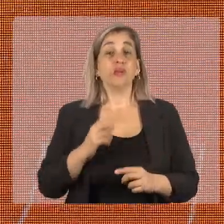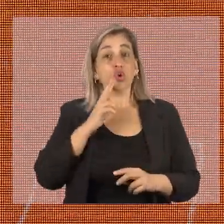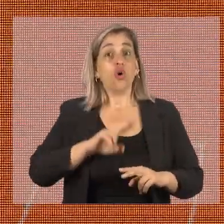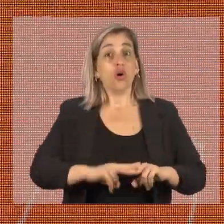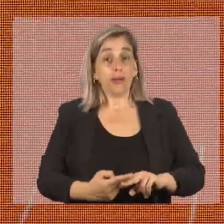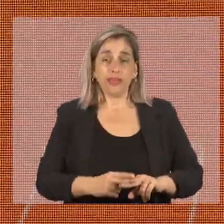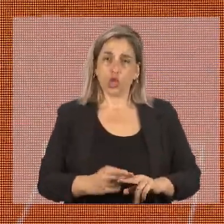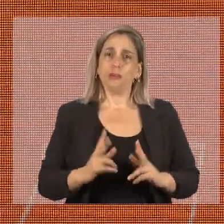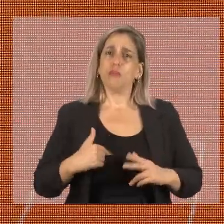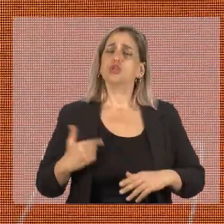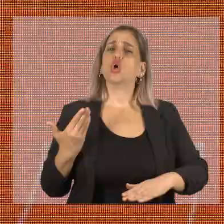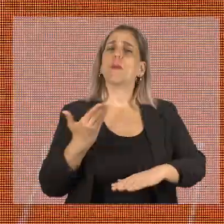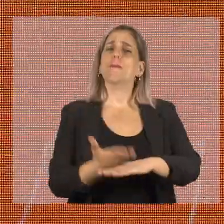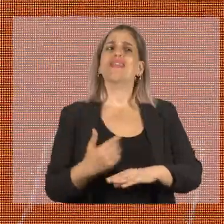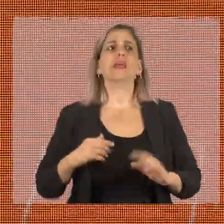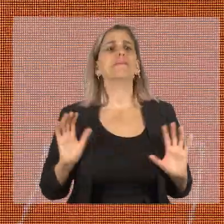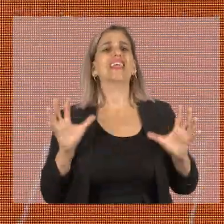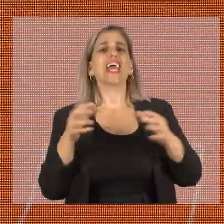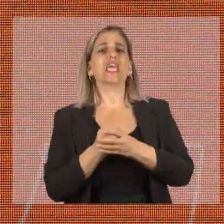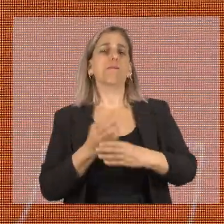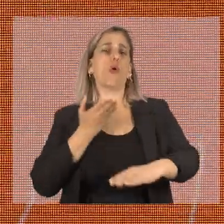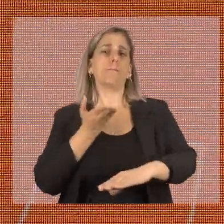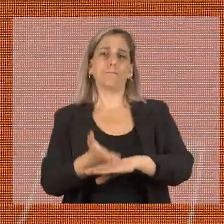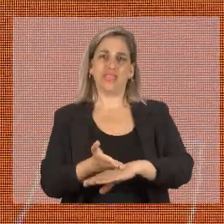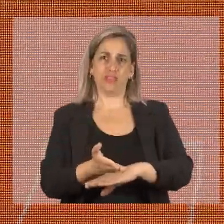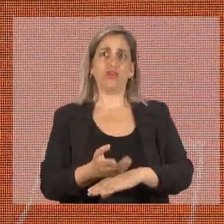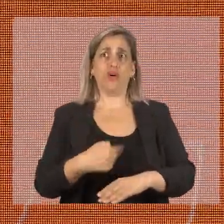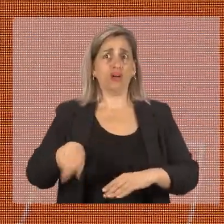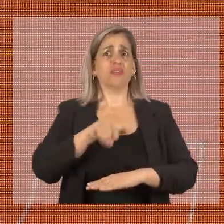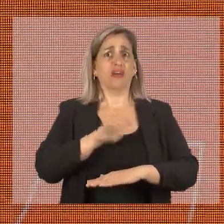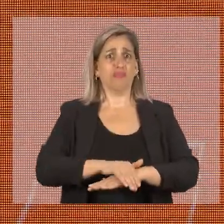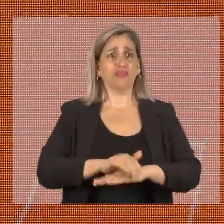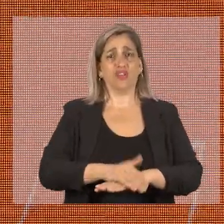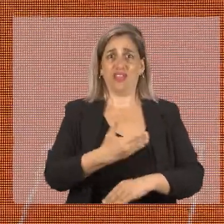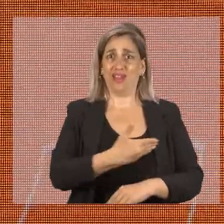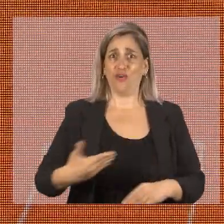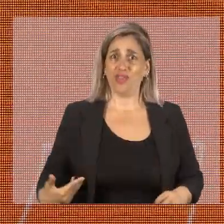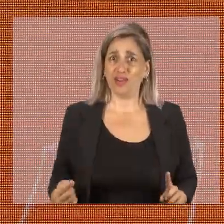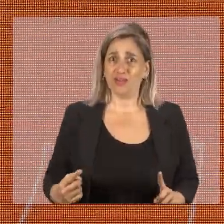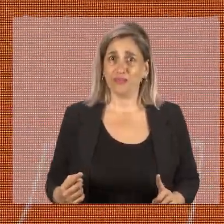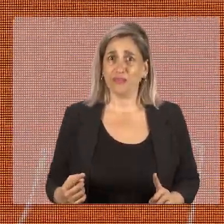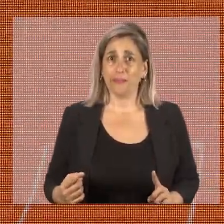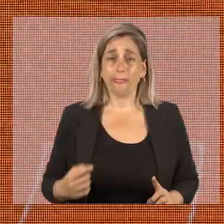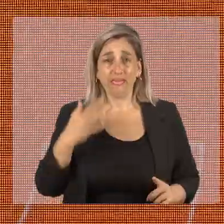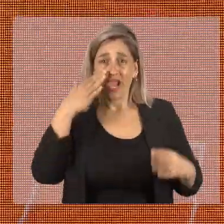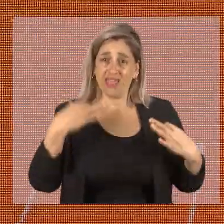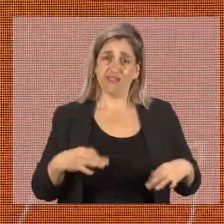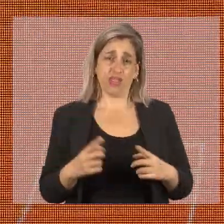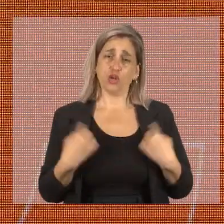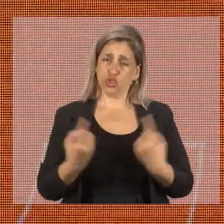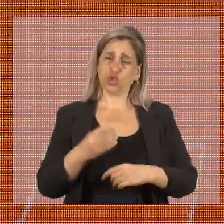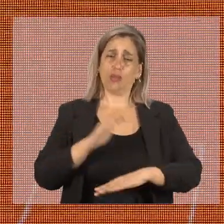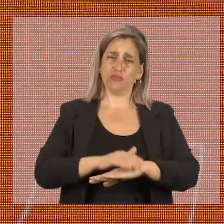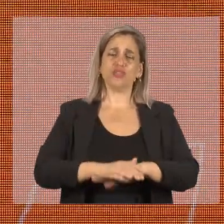repetir, yo pedí, mi equipo pidió, hacernos cargo. Y la verdad que nos